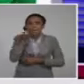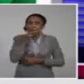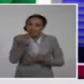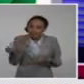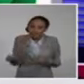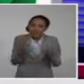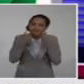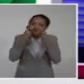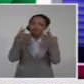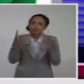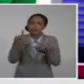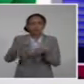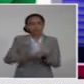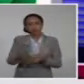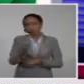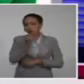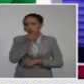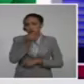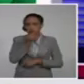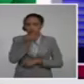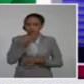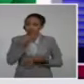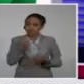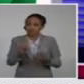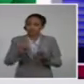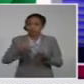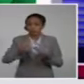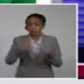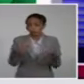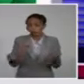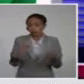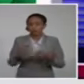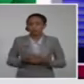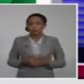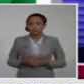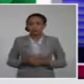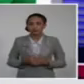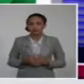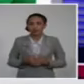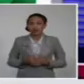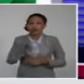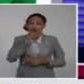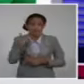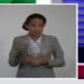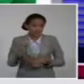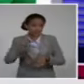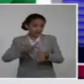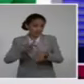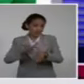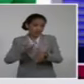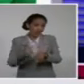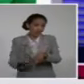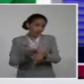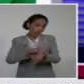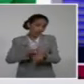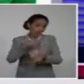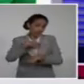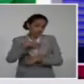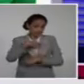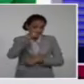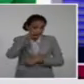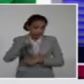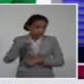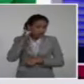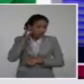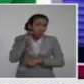fue posible, teniendo en cuenta que además de las enfermedades que ella padecía, pues tenía